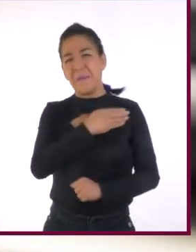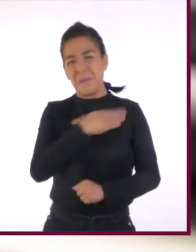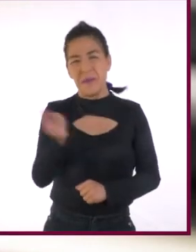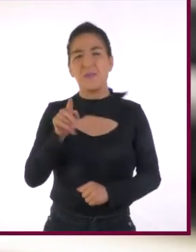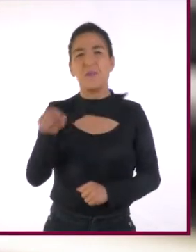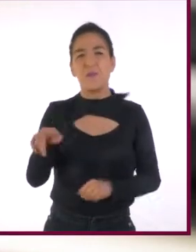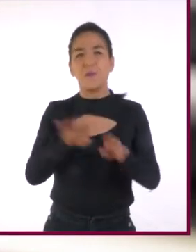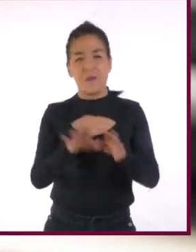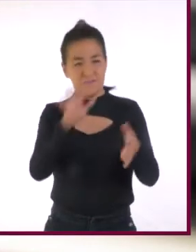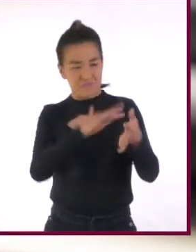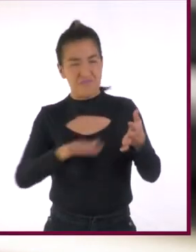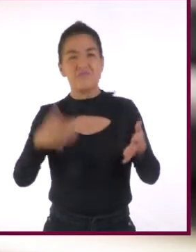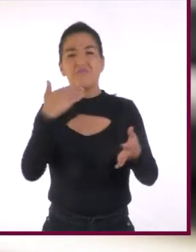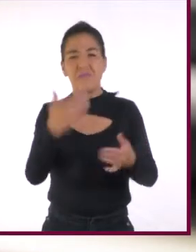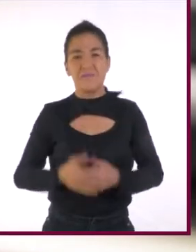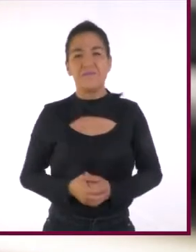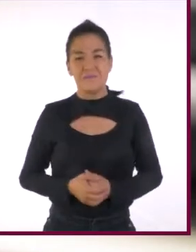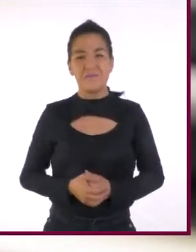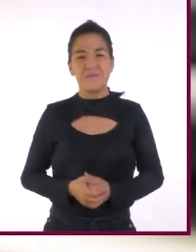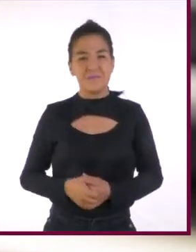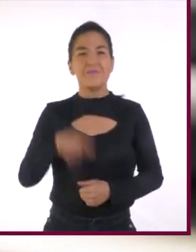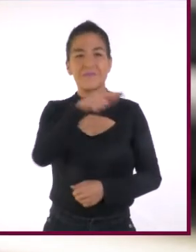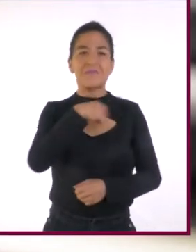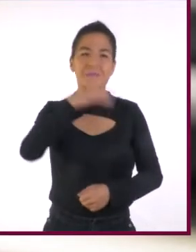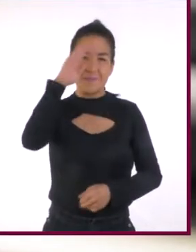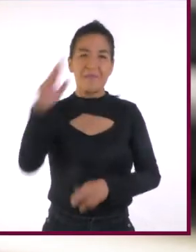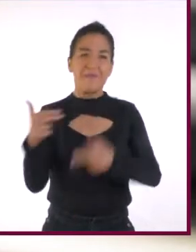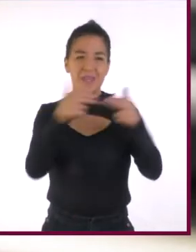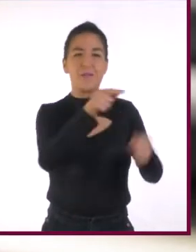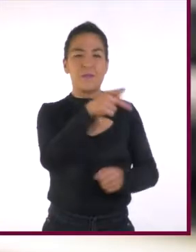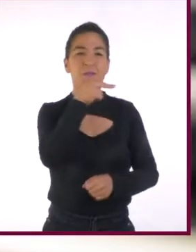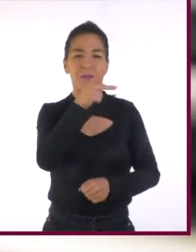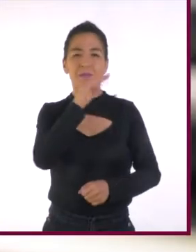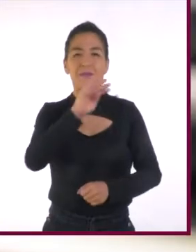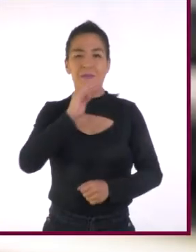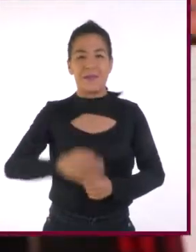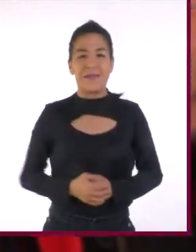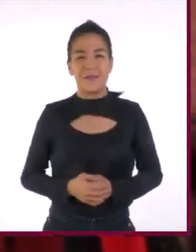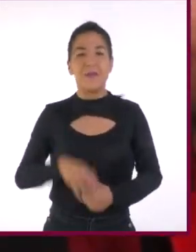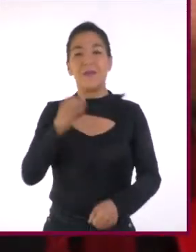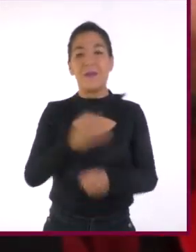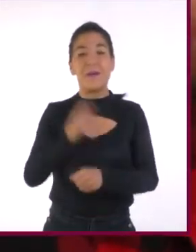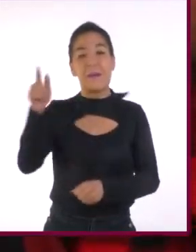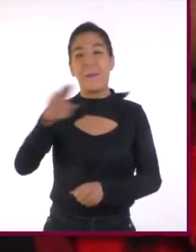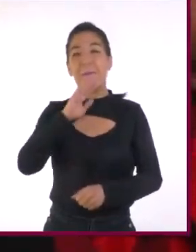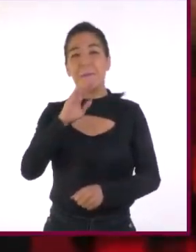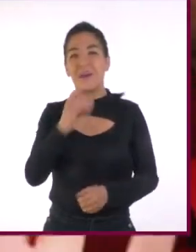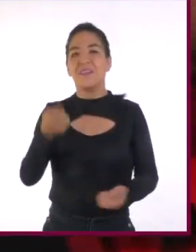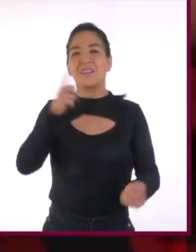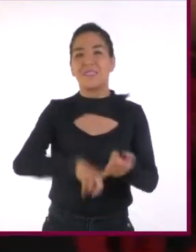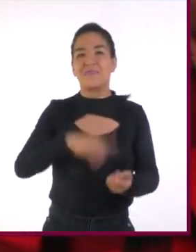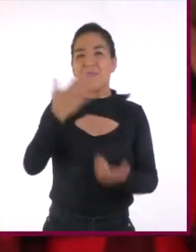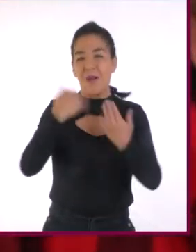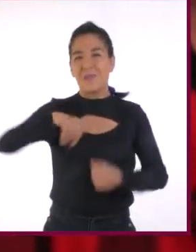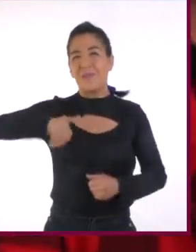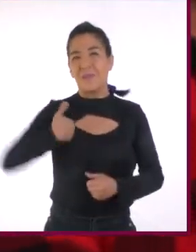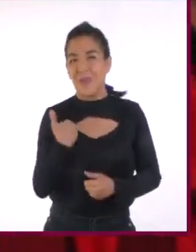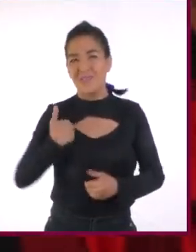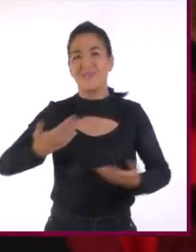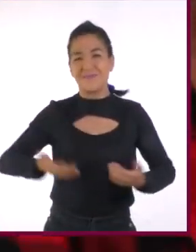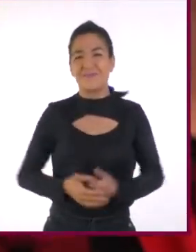Bueno, además tienes unas ediciones muy bonitas, ¿eh? Por eso pensé que te las habían heredado tus papás. Bueno, si tomas en cuenta que mi mamá ya no tenía